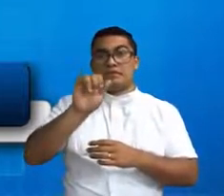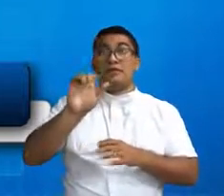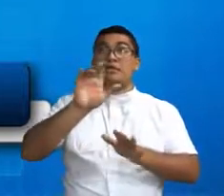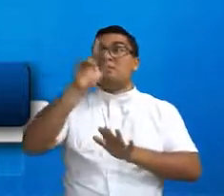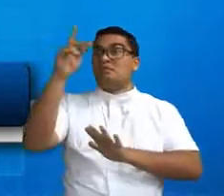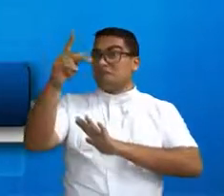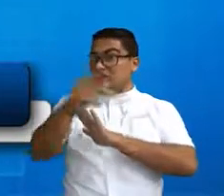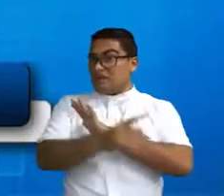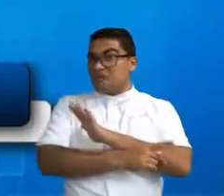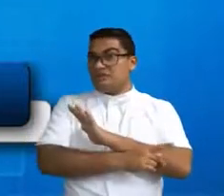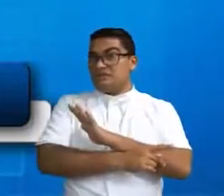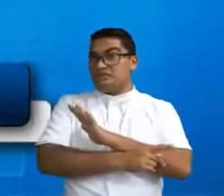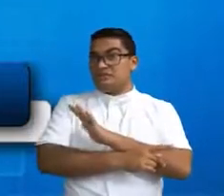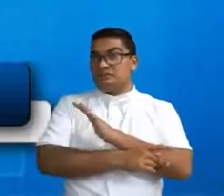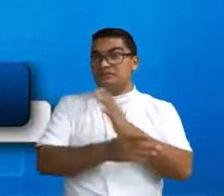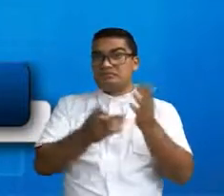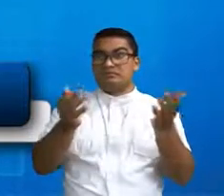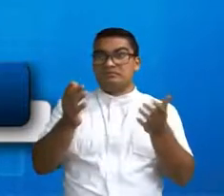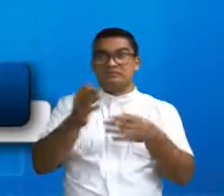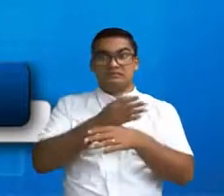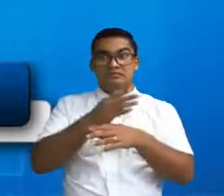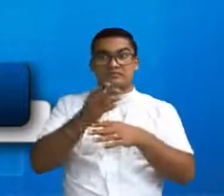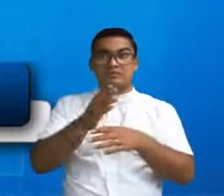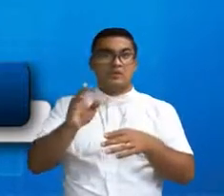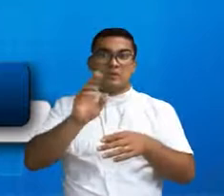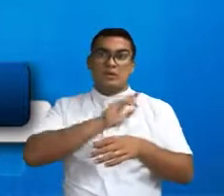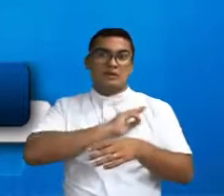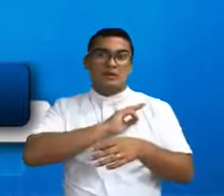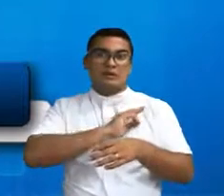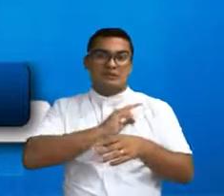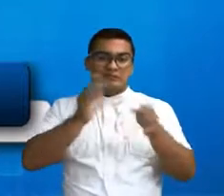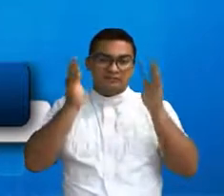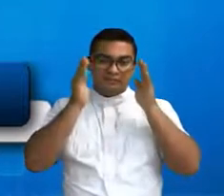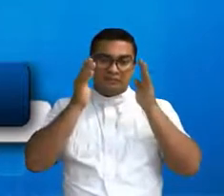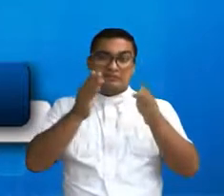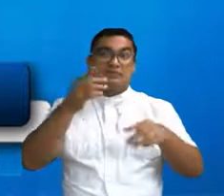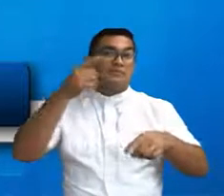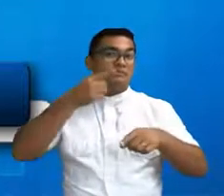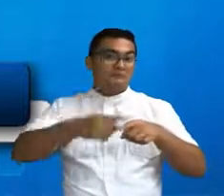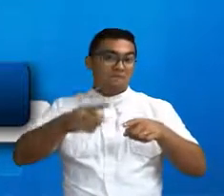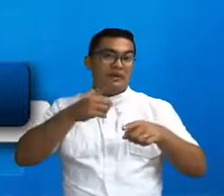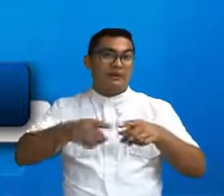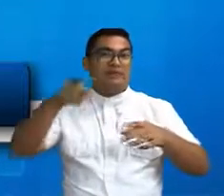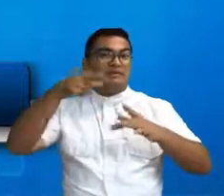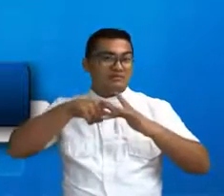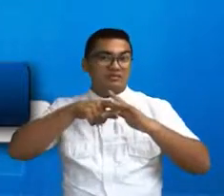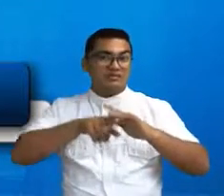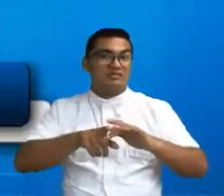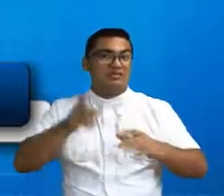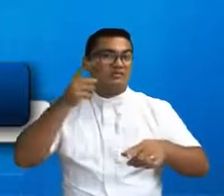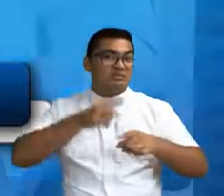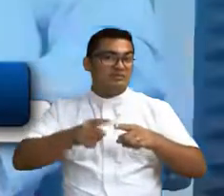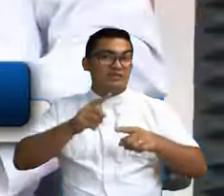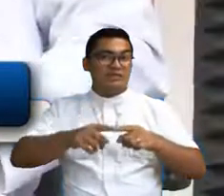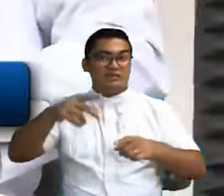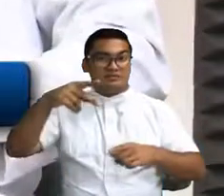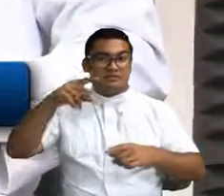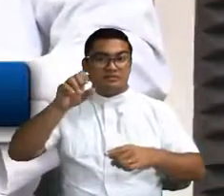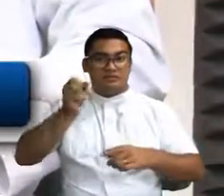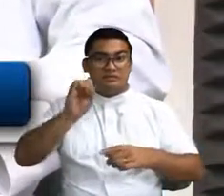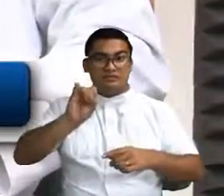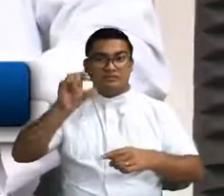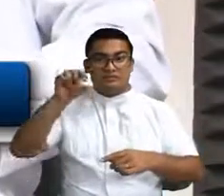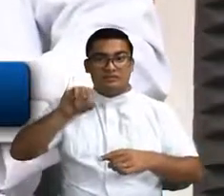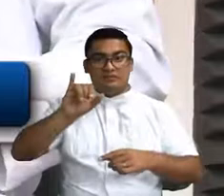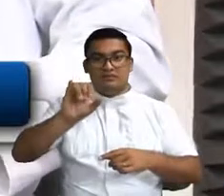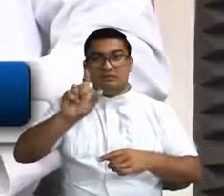lugares de nuestro país no se da gratuitamente este tipo de atenciones. Entonces, claro, nosotros